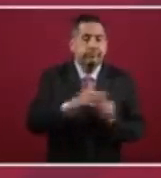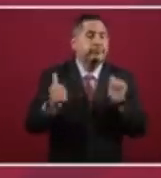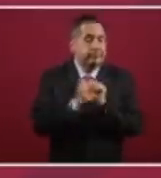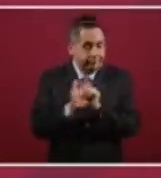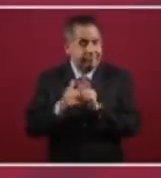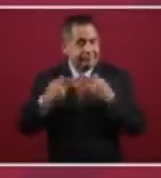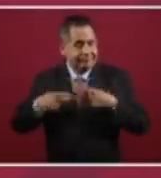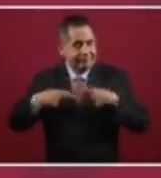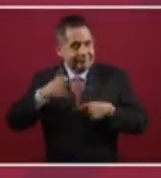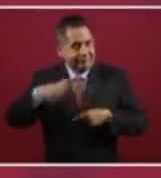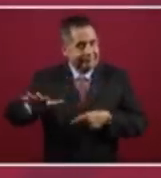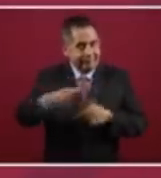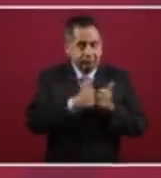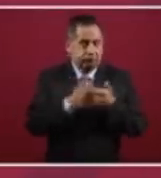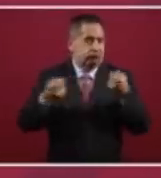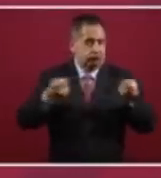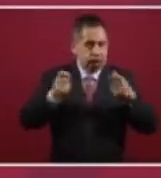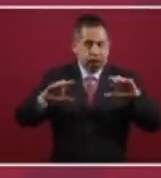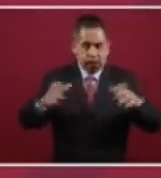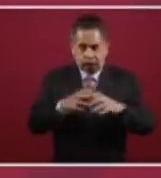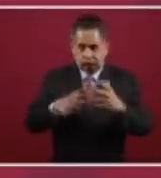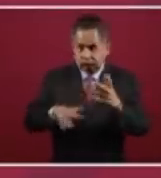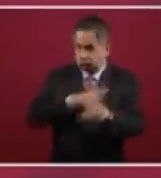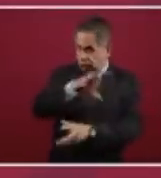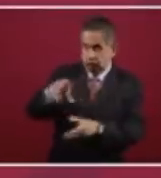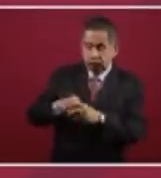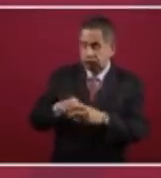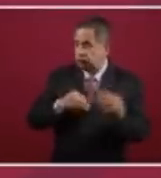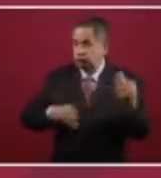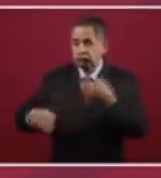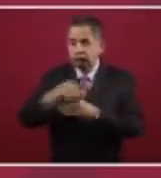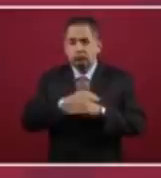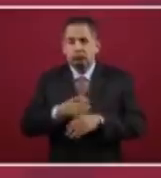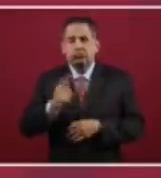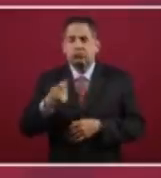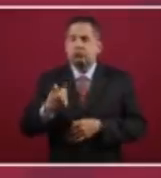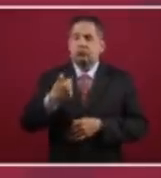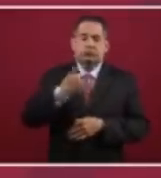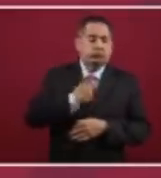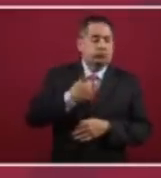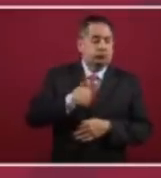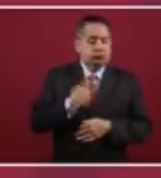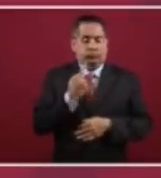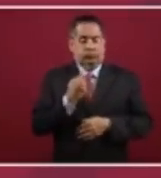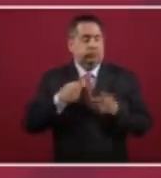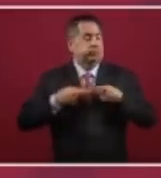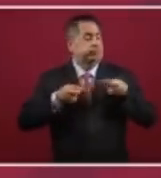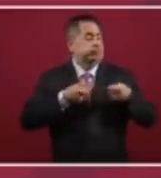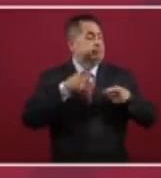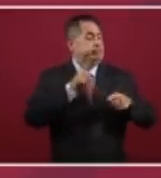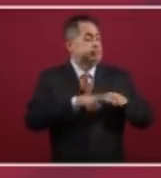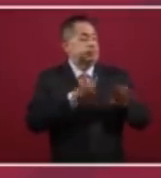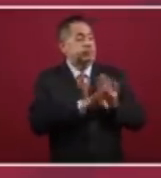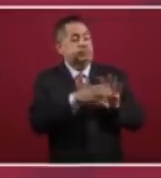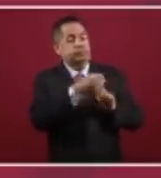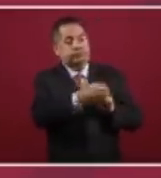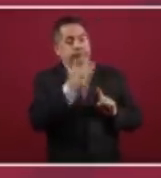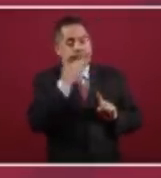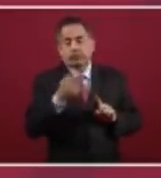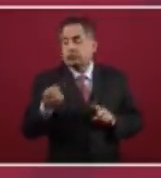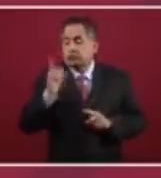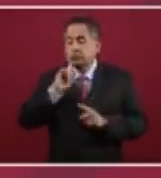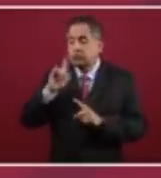pueblo. Todos juntos. No es asunto de un solo hombre, de una mujer,